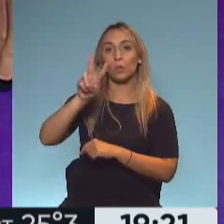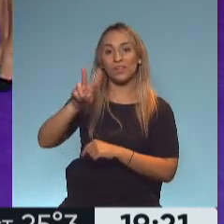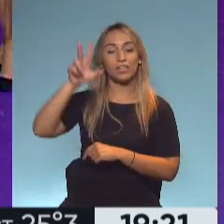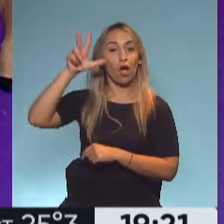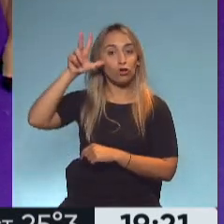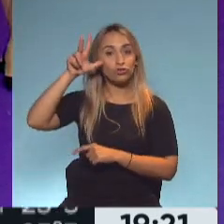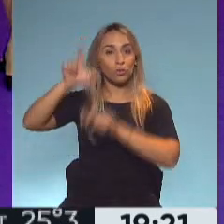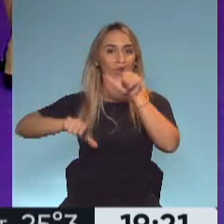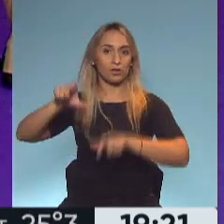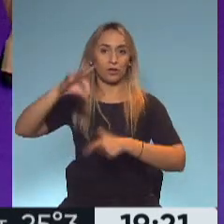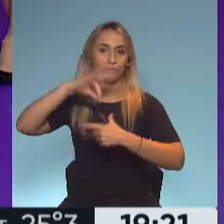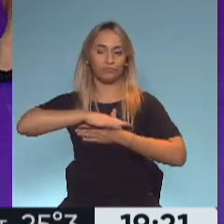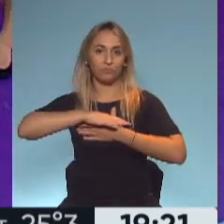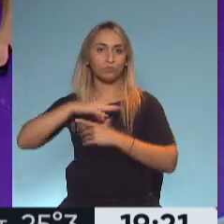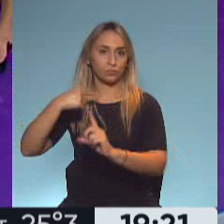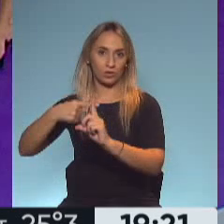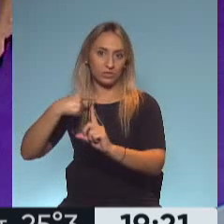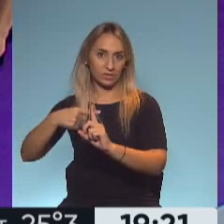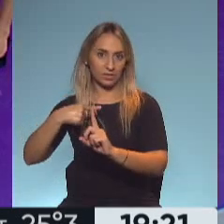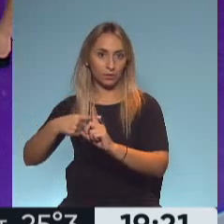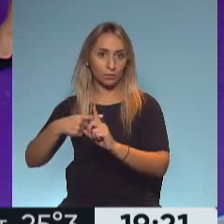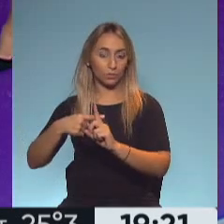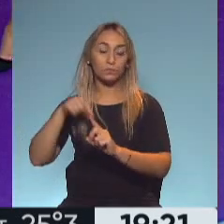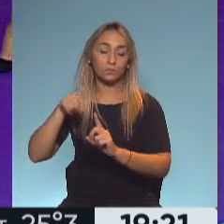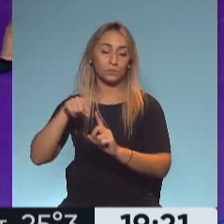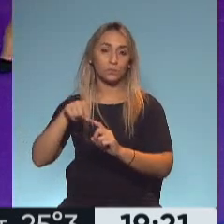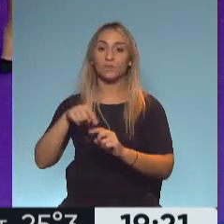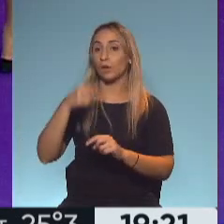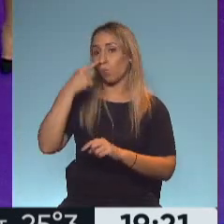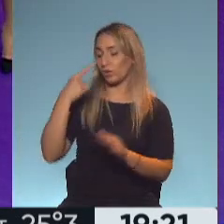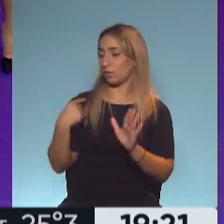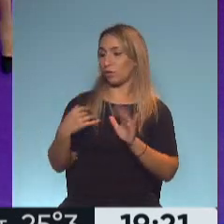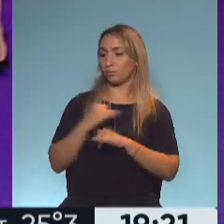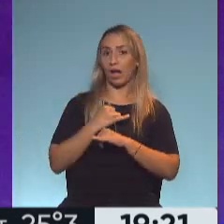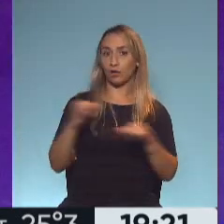2.428 contagios. Esto es dato del último informe, del último